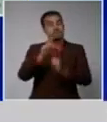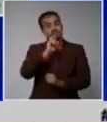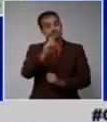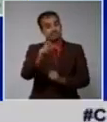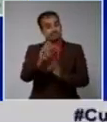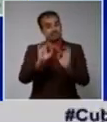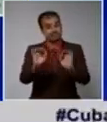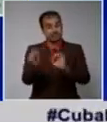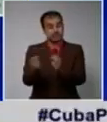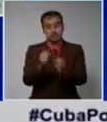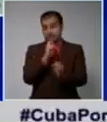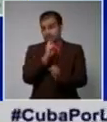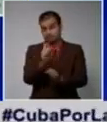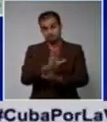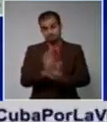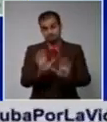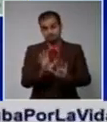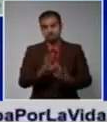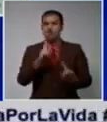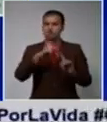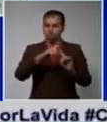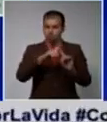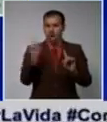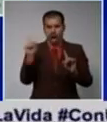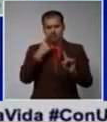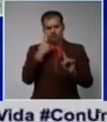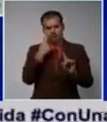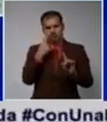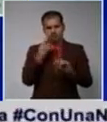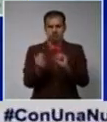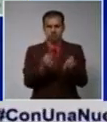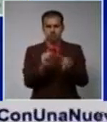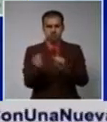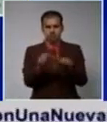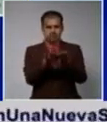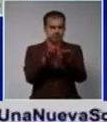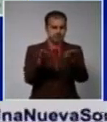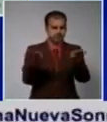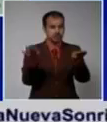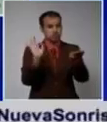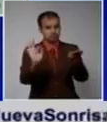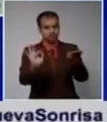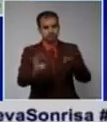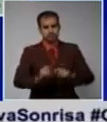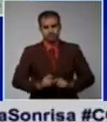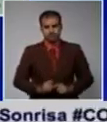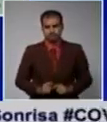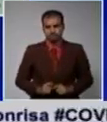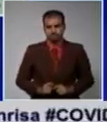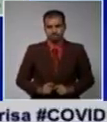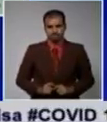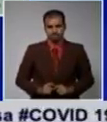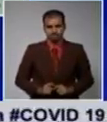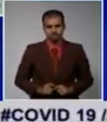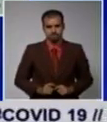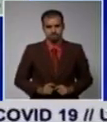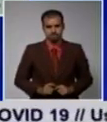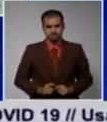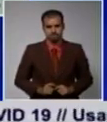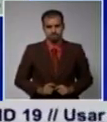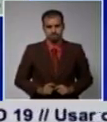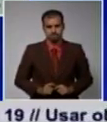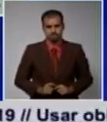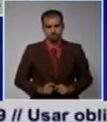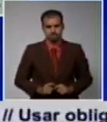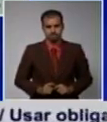el caso de las Tunas, mantener con una transmisión que no es de las elevadas.